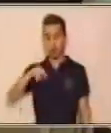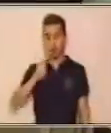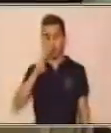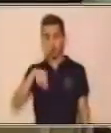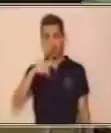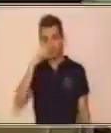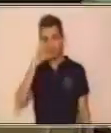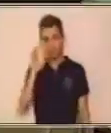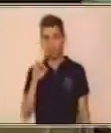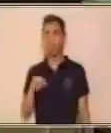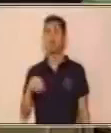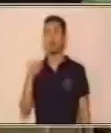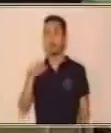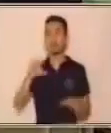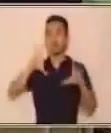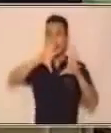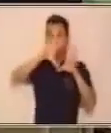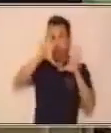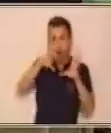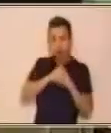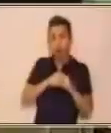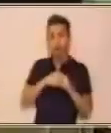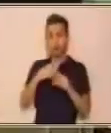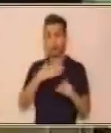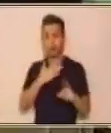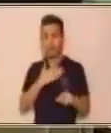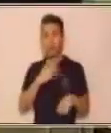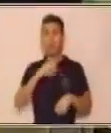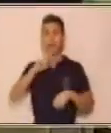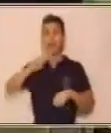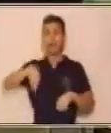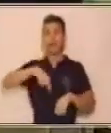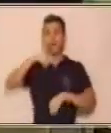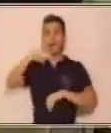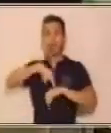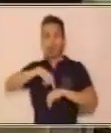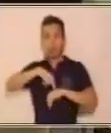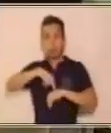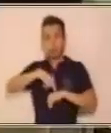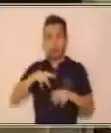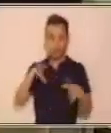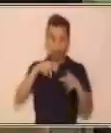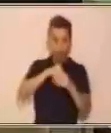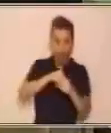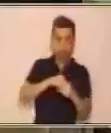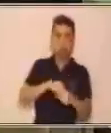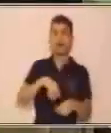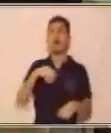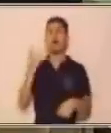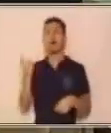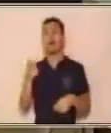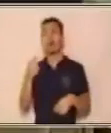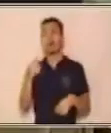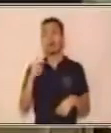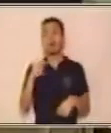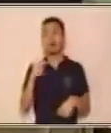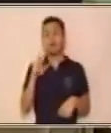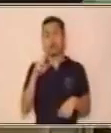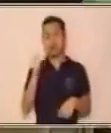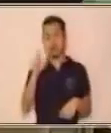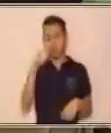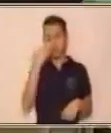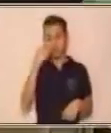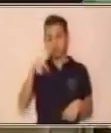y a las fracciones y los decimales. Entonces decimos que un número racional se puede definir como un número